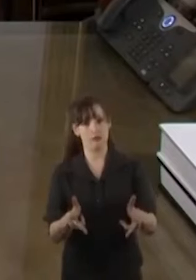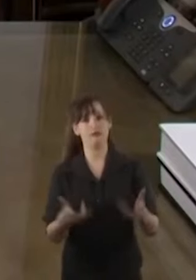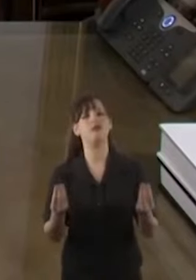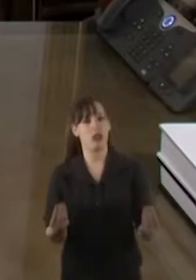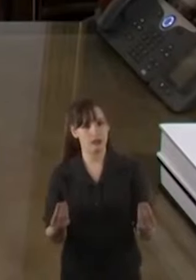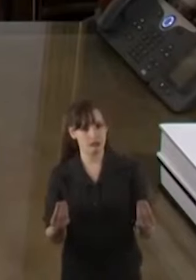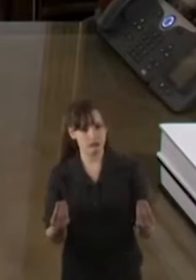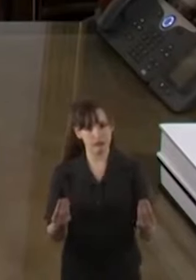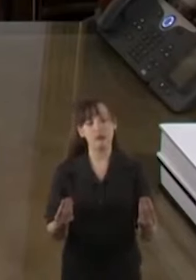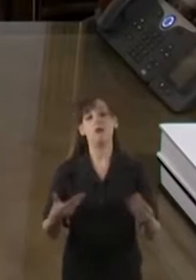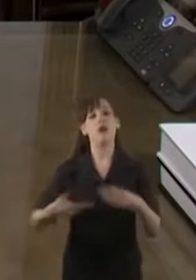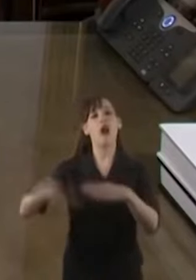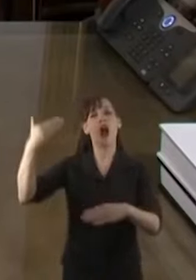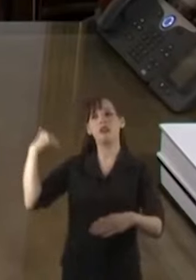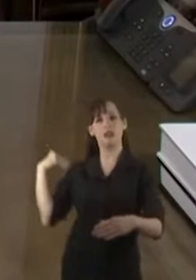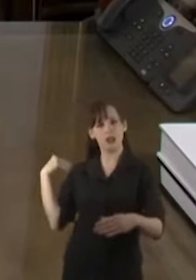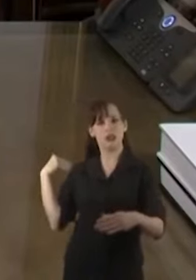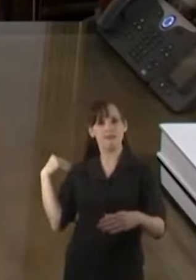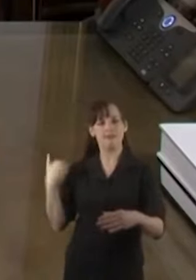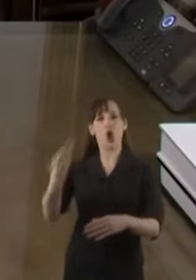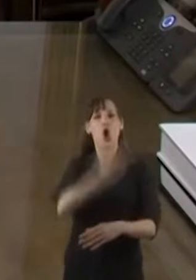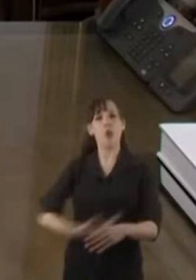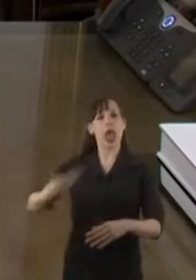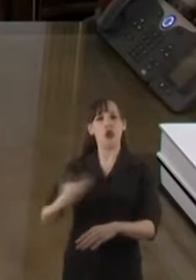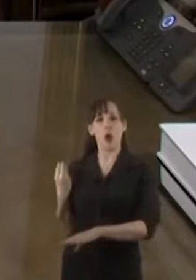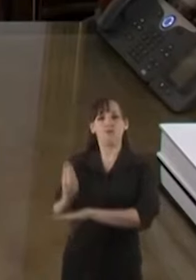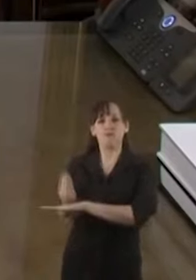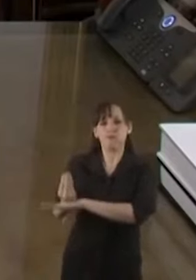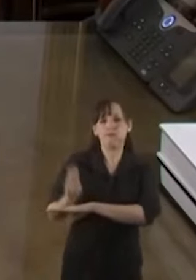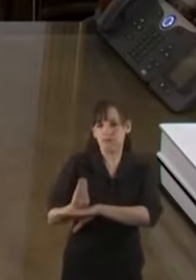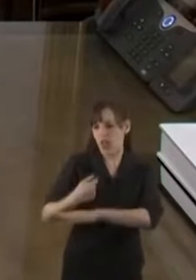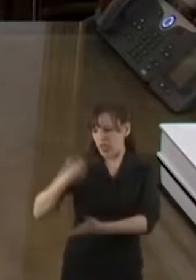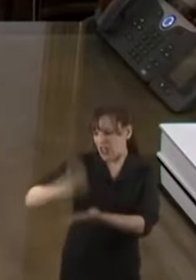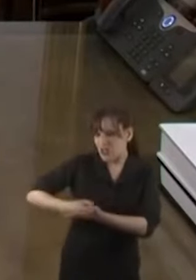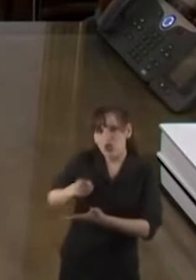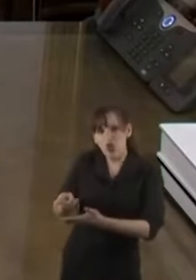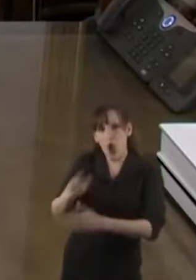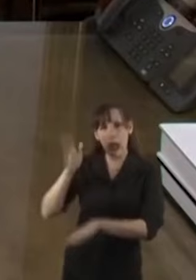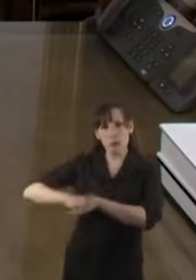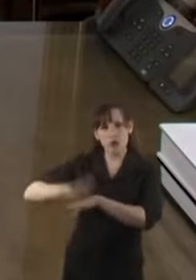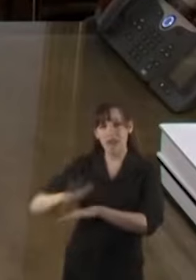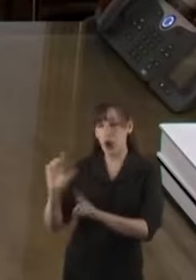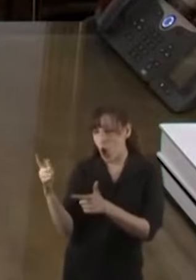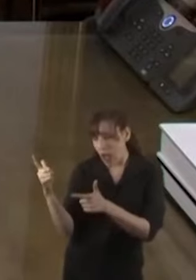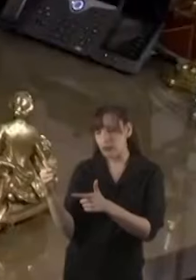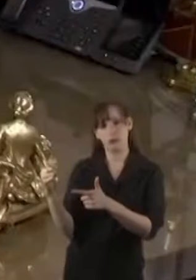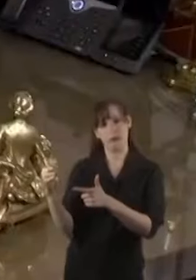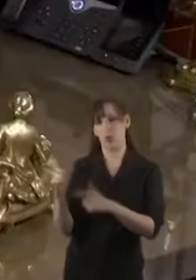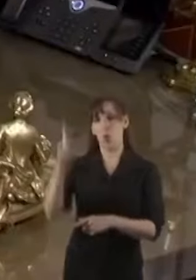irresponsables decisiones adoptadas por los últimos gobiernos el próximo año será duro para todos